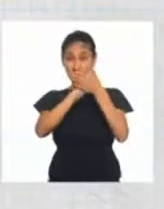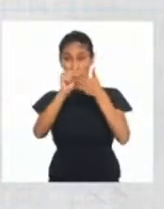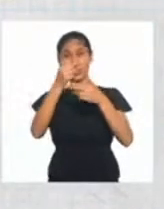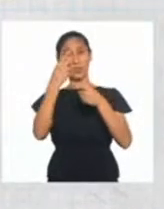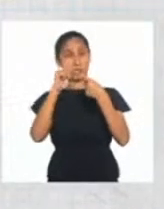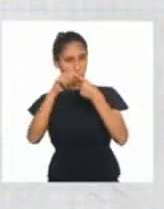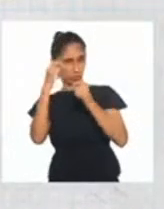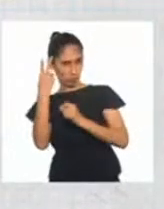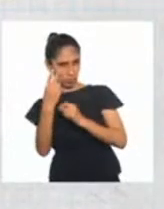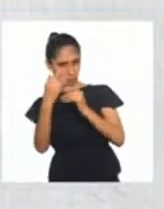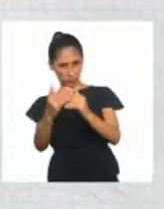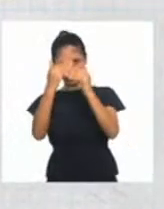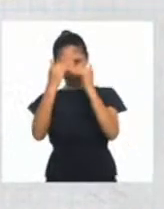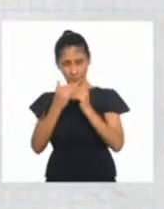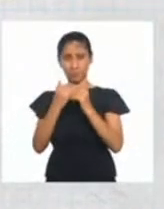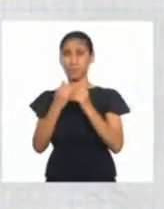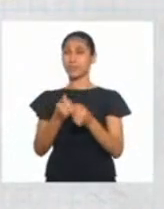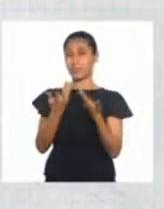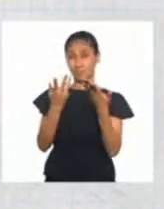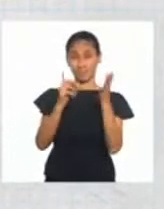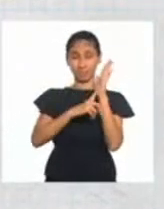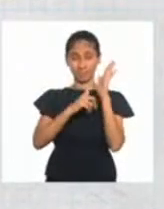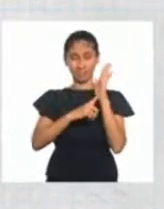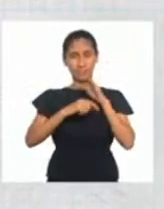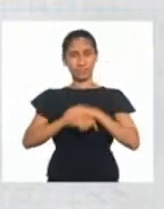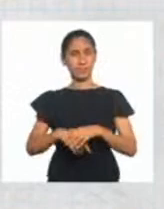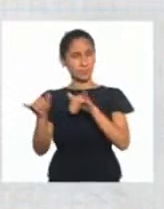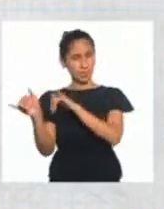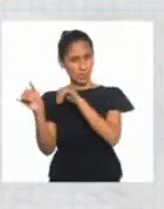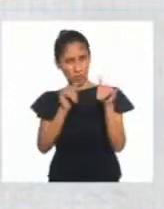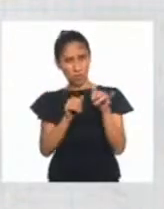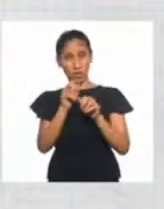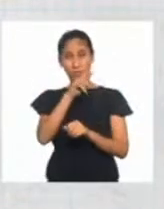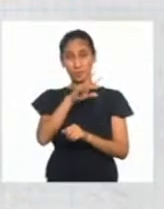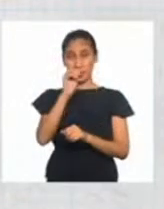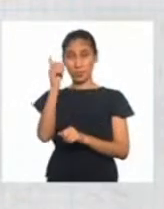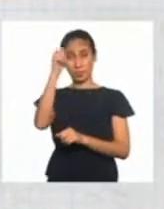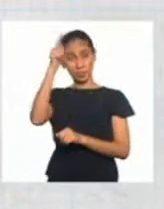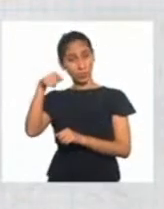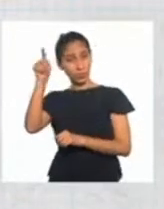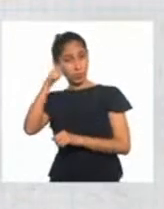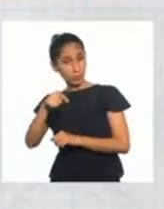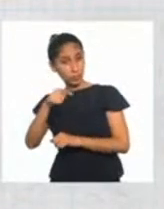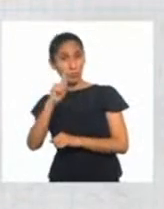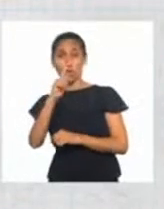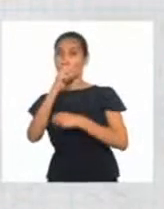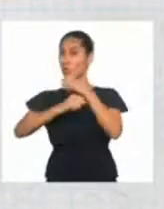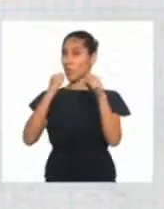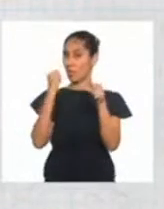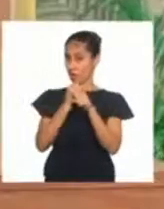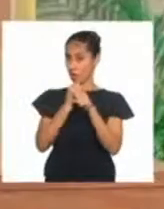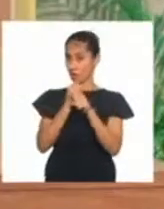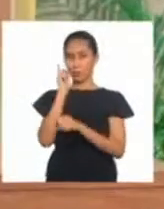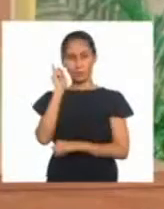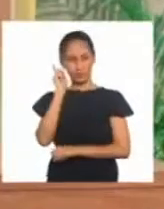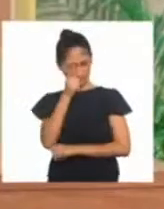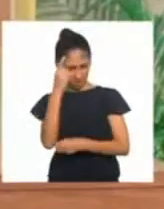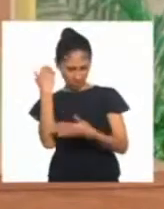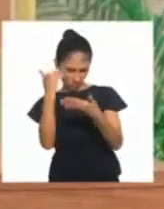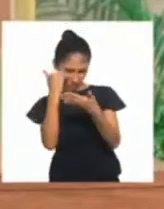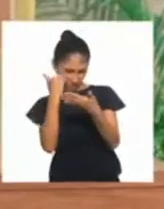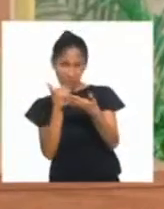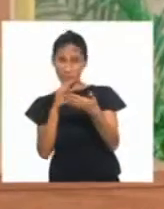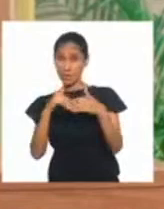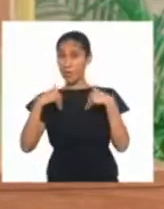los semestres para tener el rédito en años, igual a 20% anual. Ya con